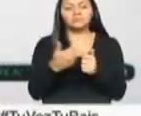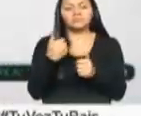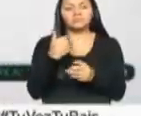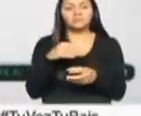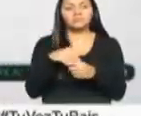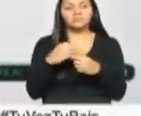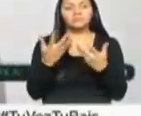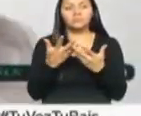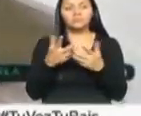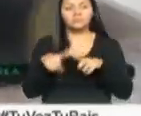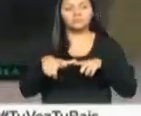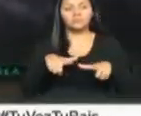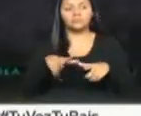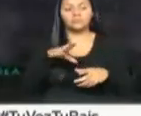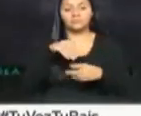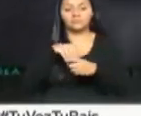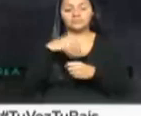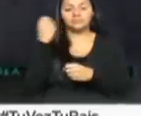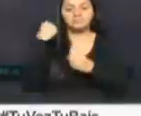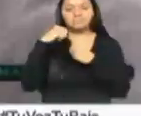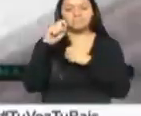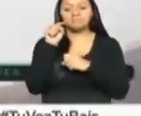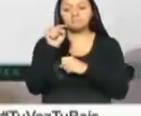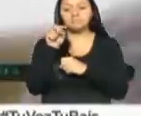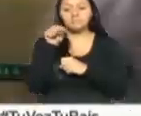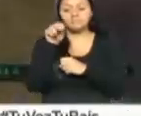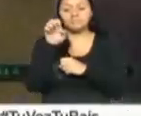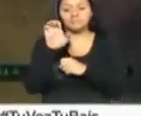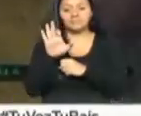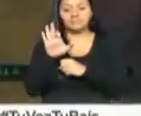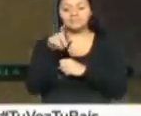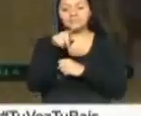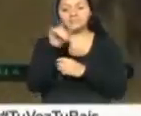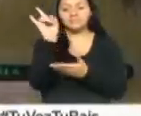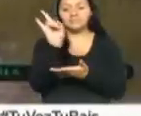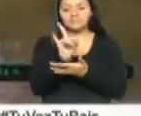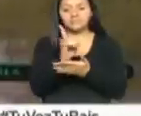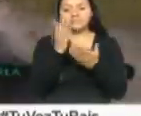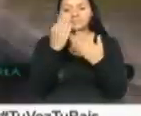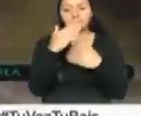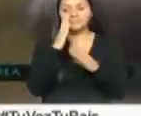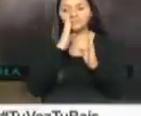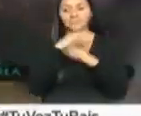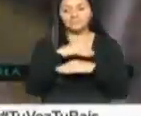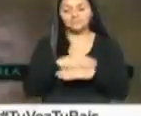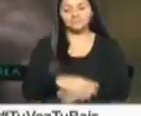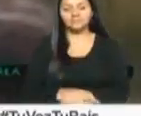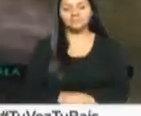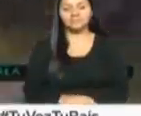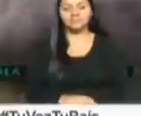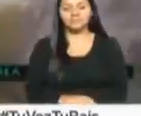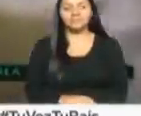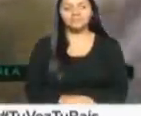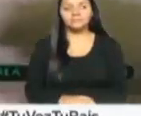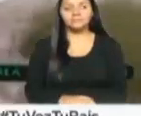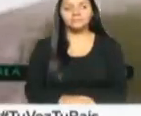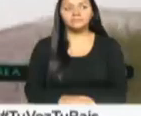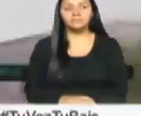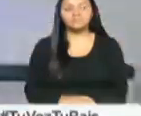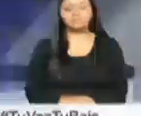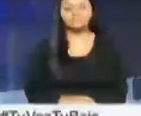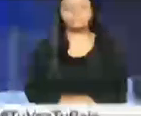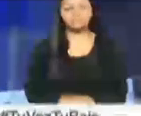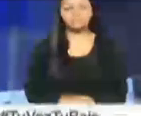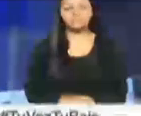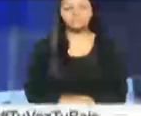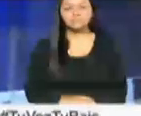disponible en el sitio elgranviaje.net y se lo puede descargar gratuitamente. Caterine Morejón, Noticiero Ciudadano.